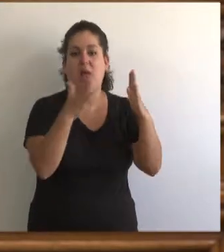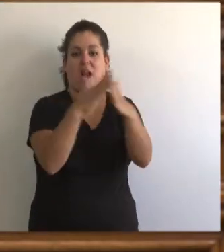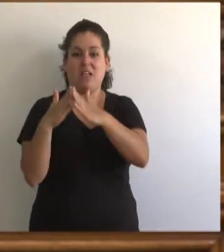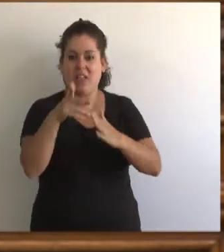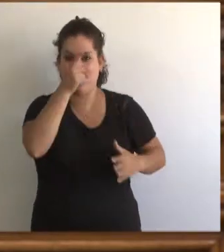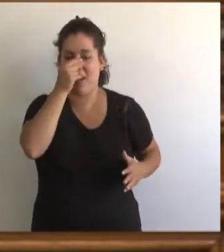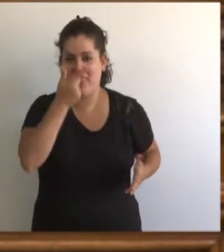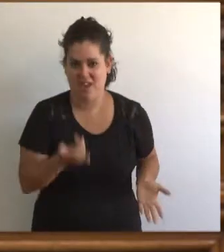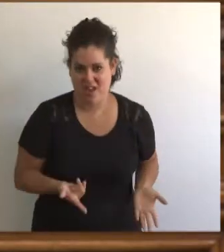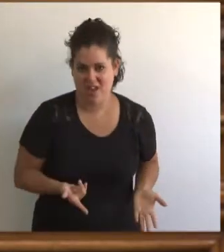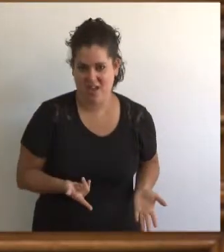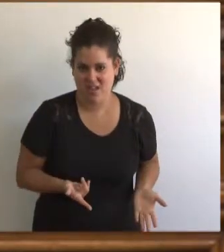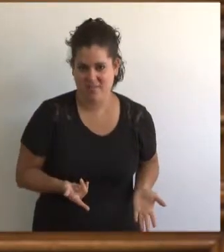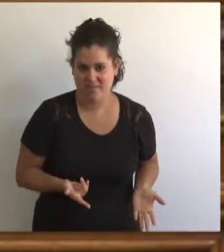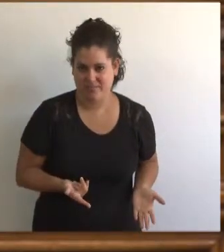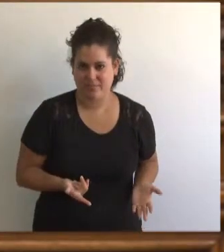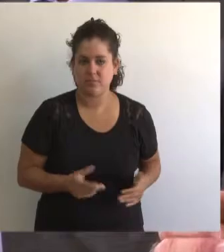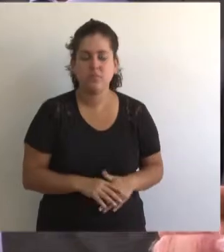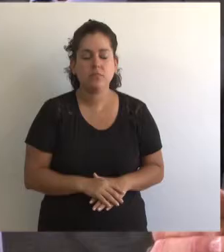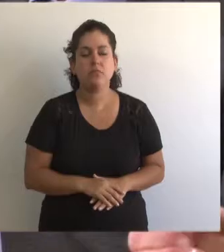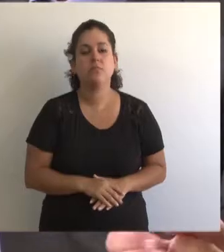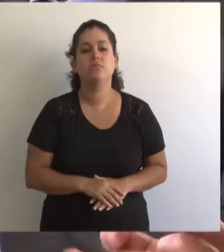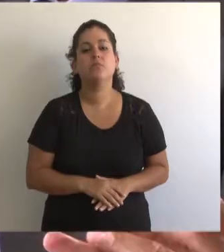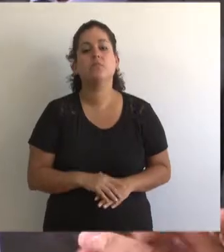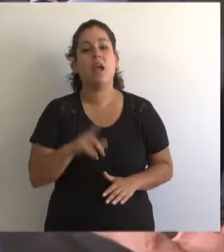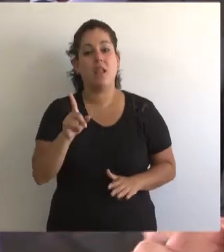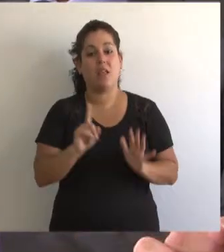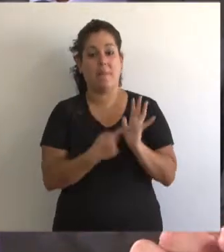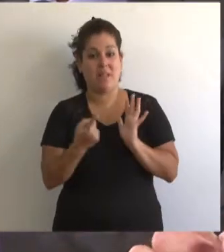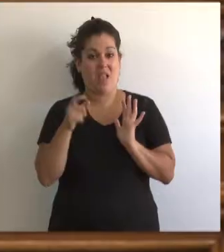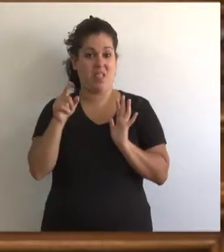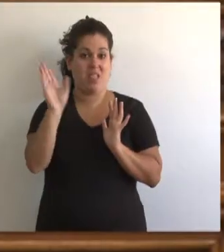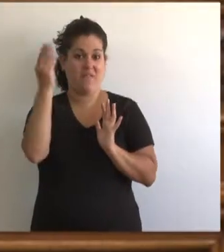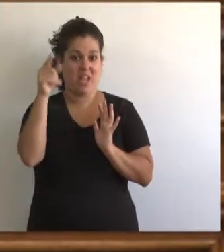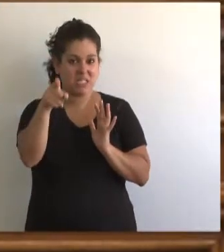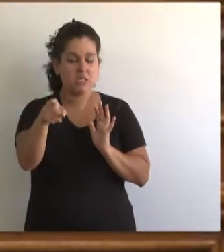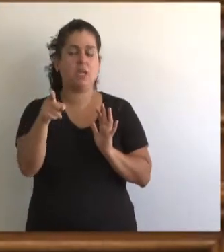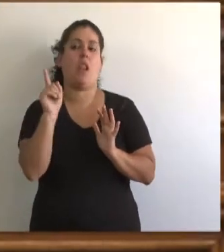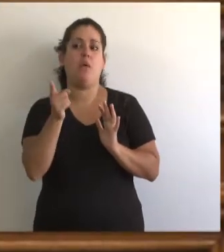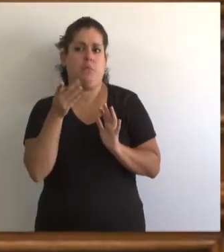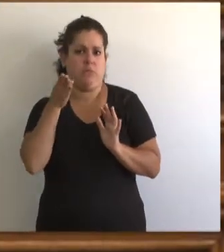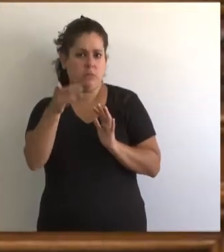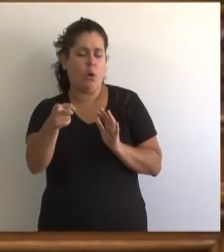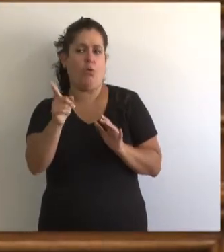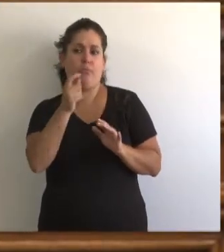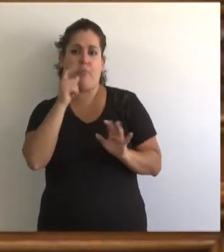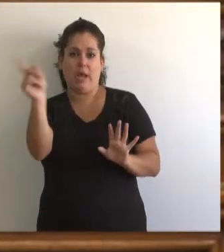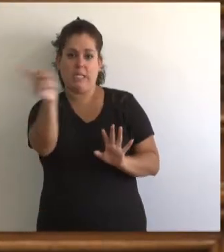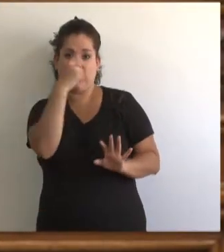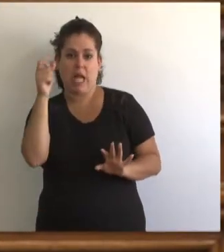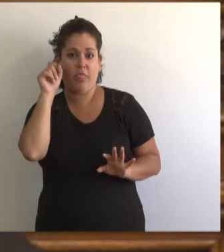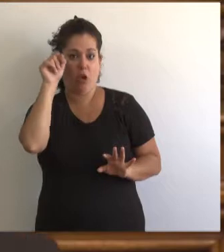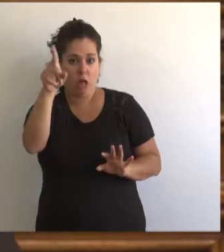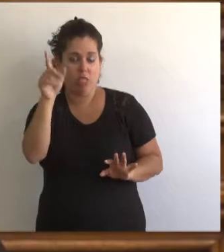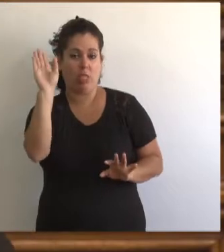construcción de viviendas y recientemente se ha hecho un simposio en la capital de Brasil, en donde